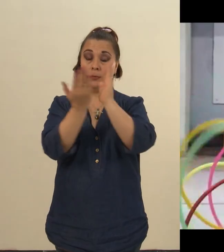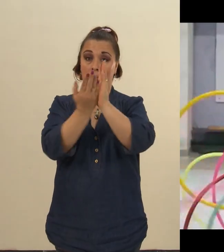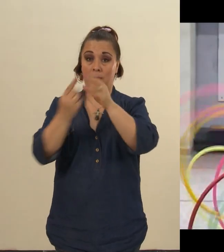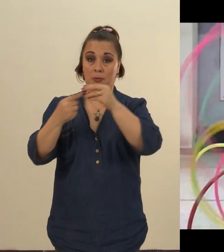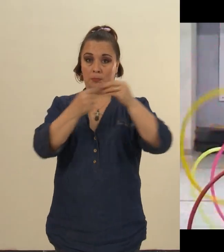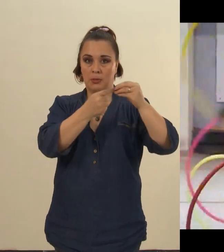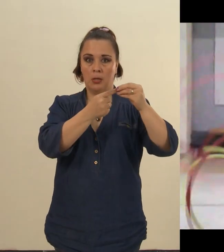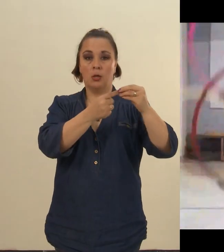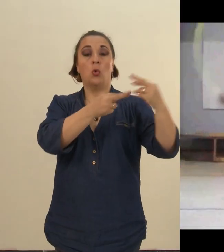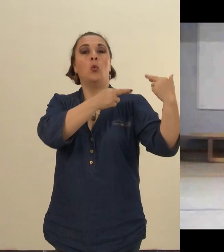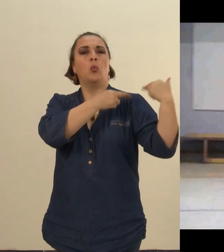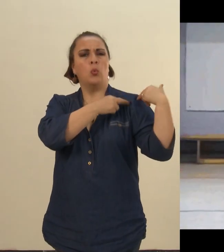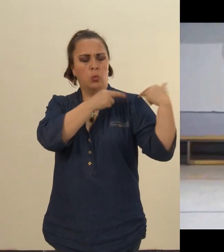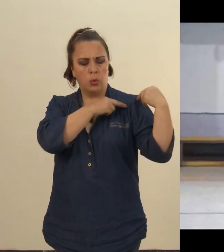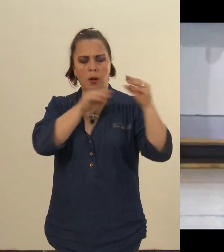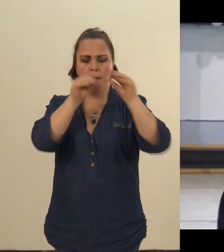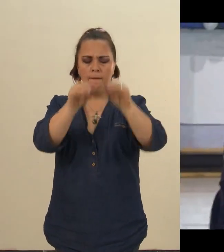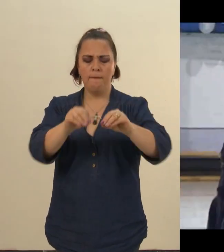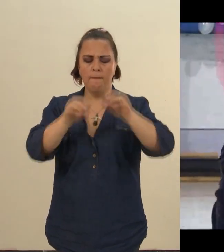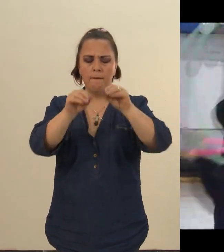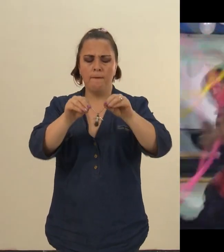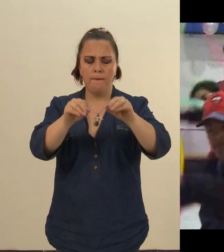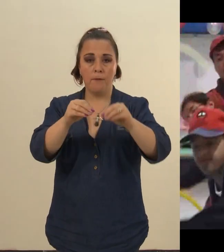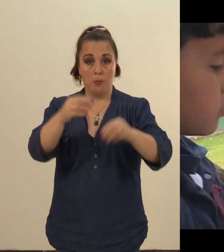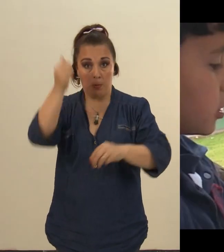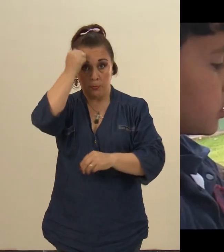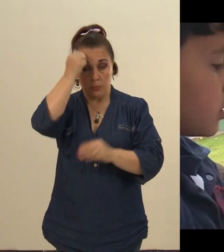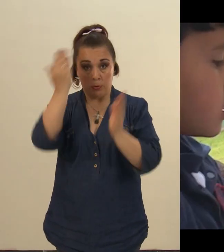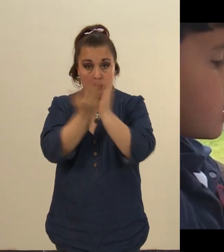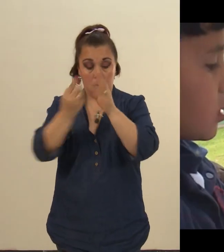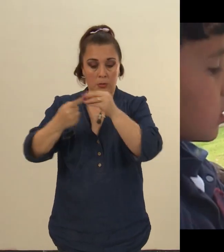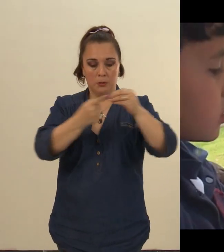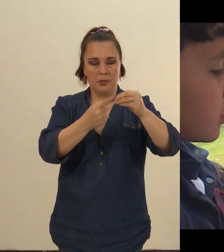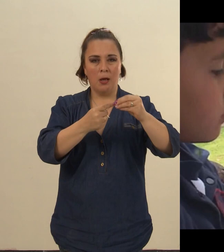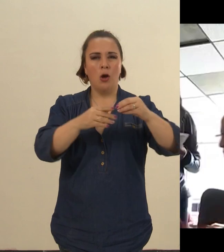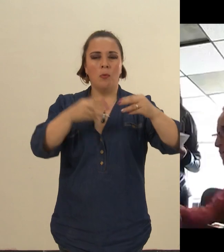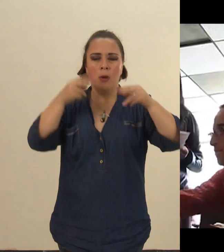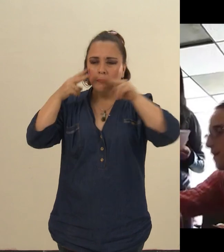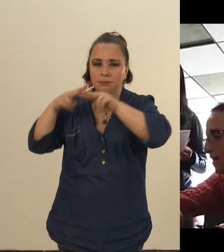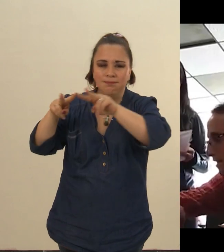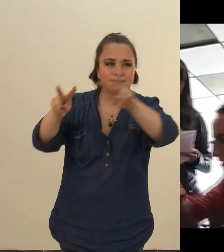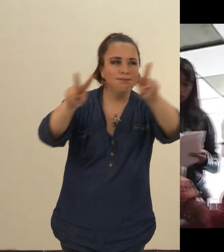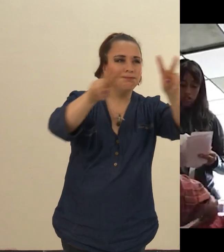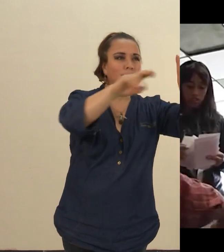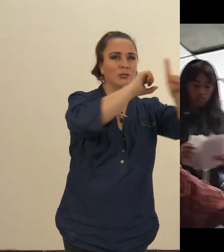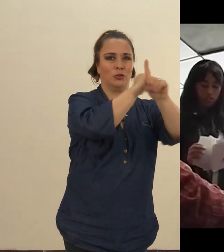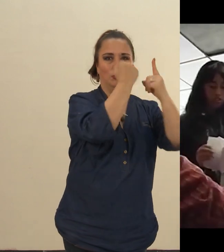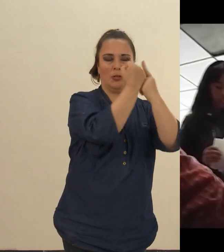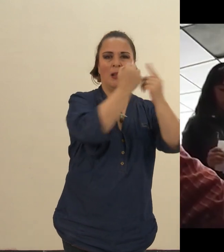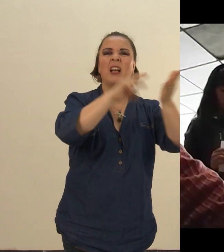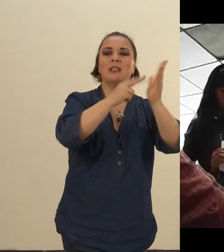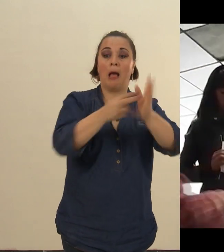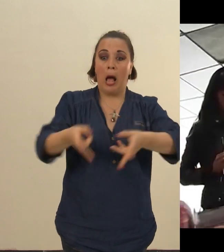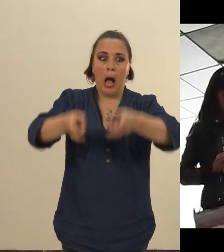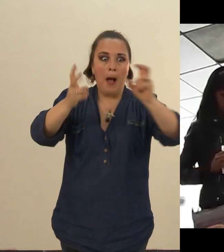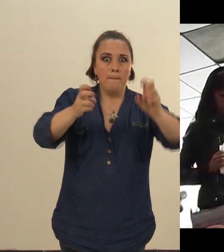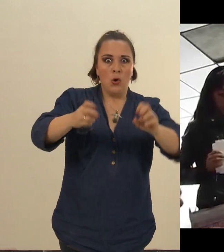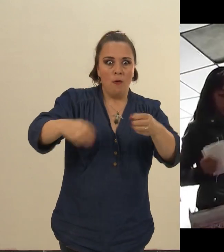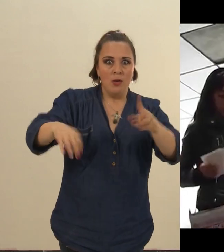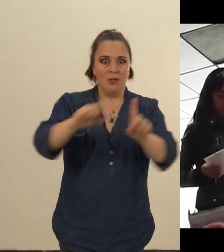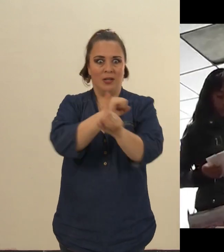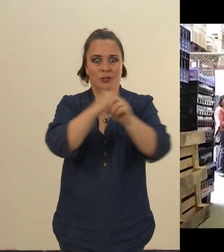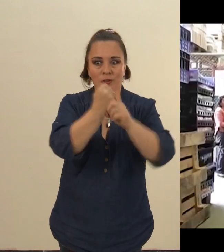La licenciatura en Educación Especial se ha encargado de encaminar la formación de licenciados con una visión social, esto es, en interacción